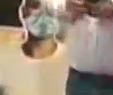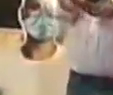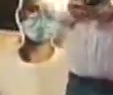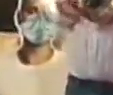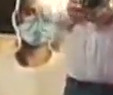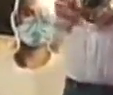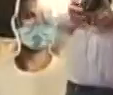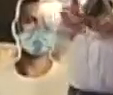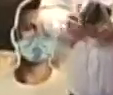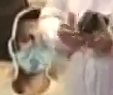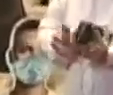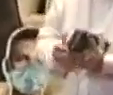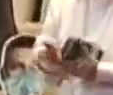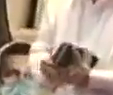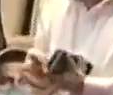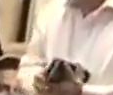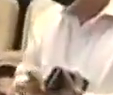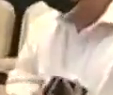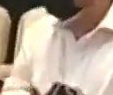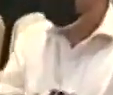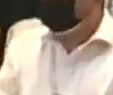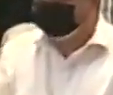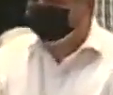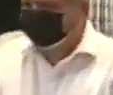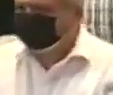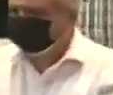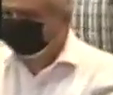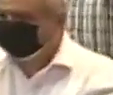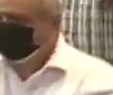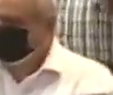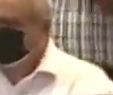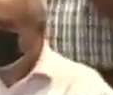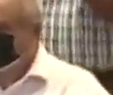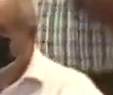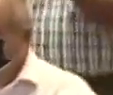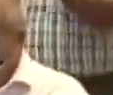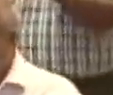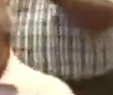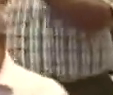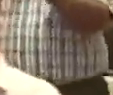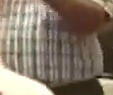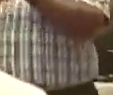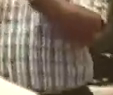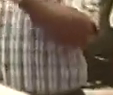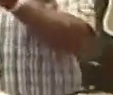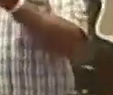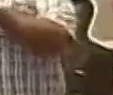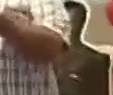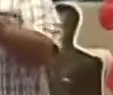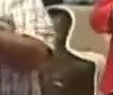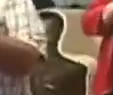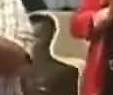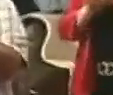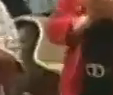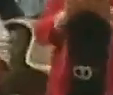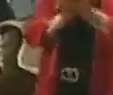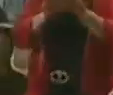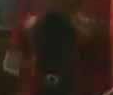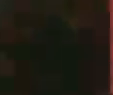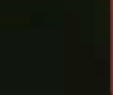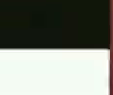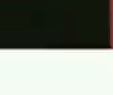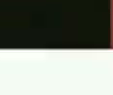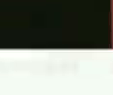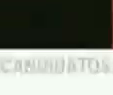Asamblea Nacional y también de nuestra dirección nacional del partido, Jorge Rodríguez Gómez, y a nuestra compañera lideresa